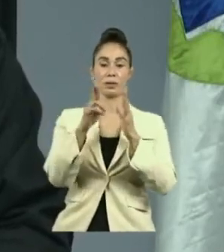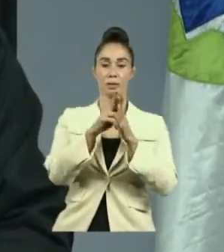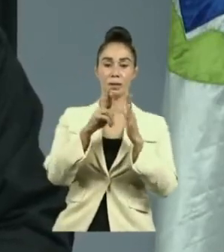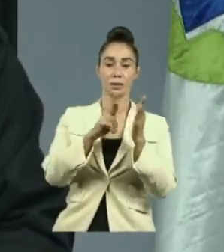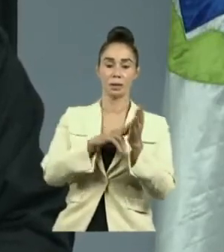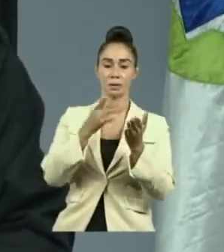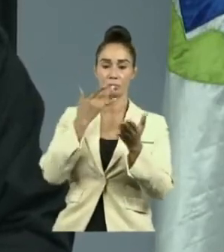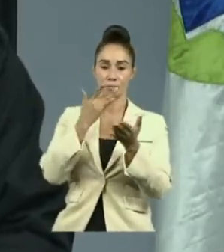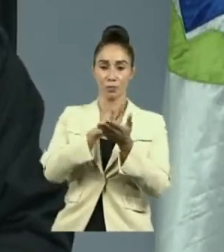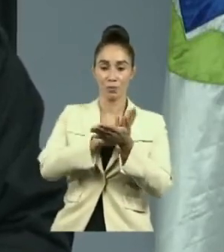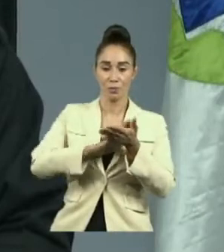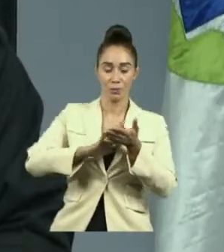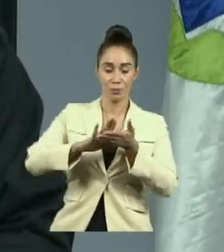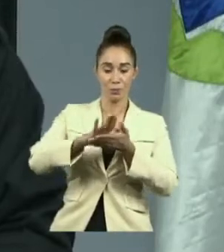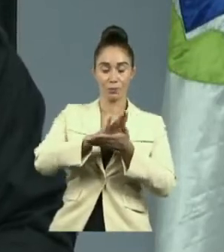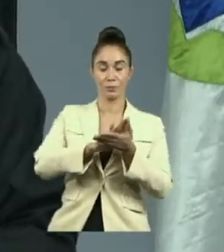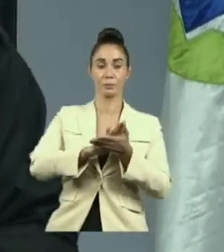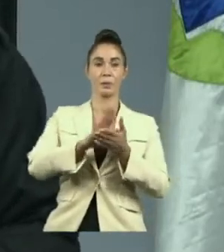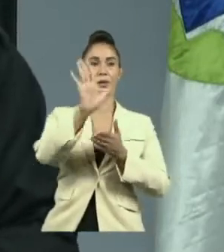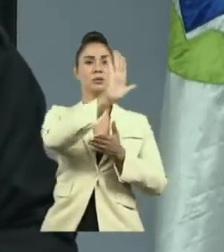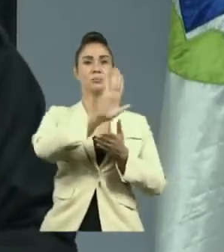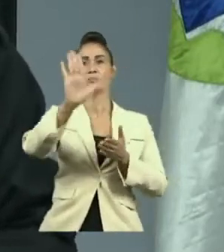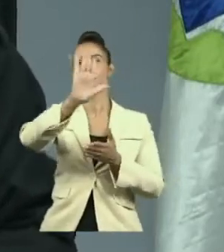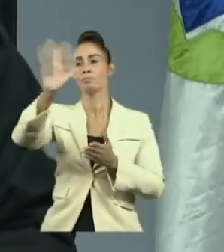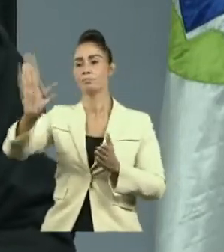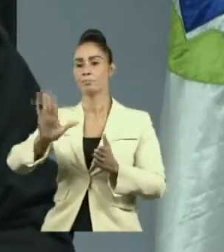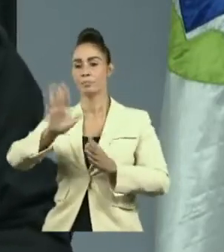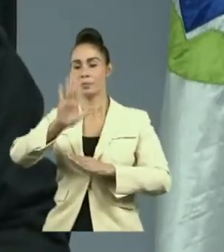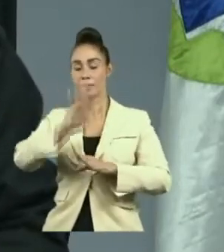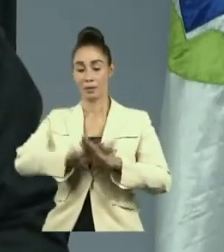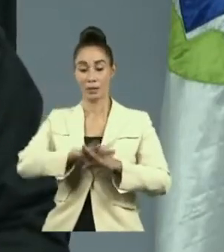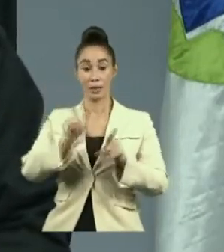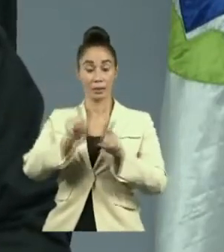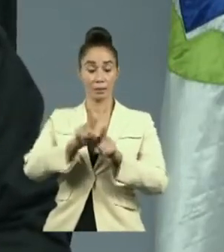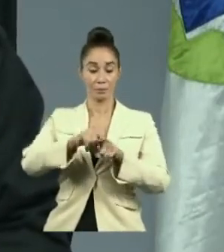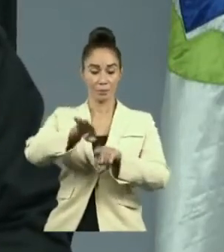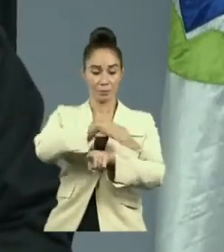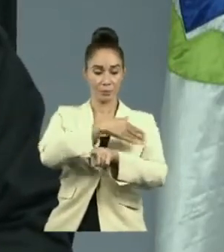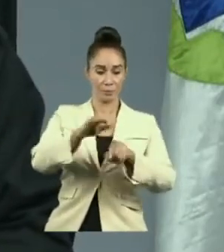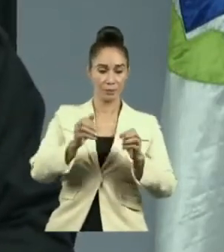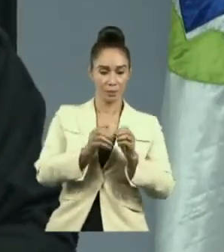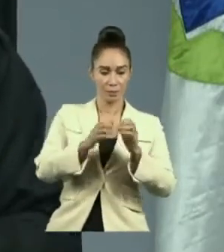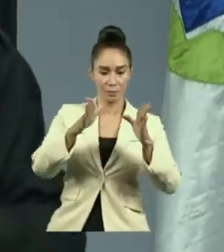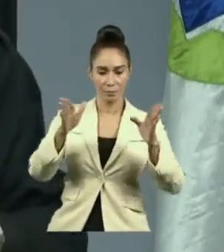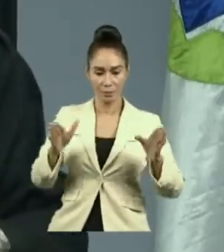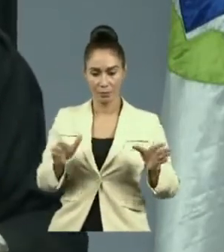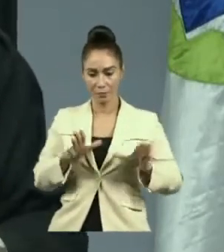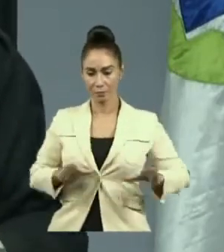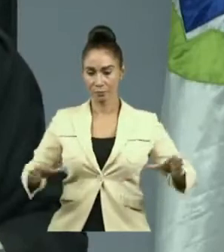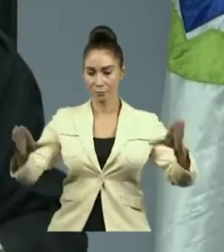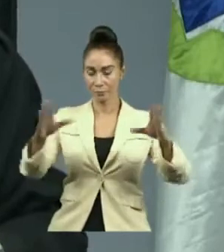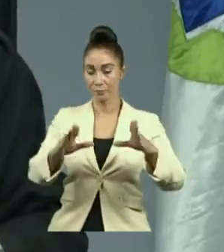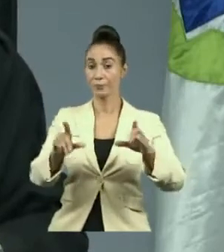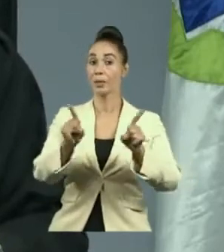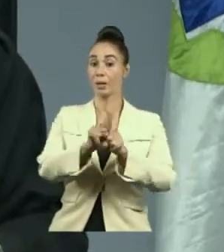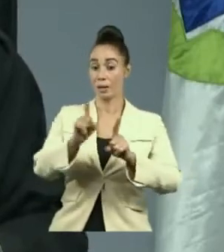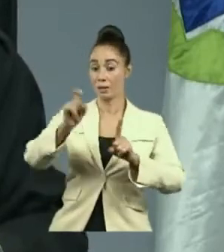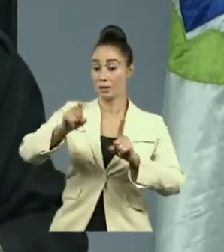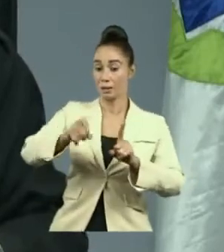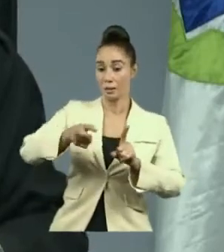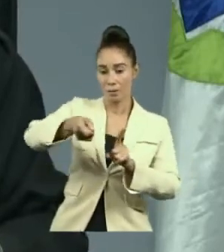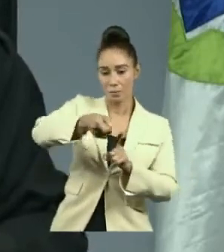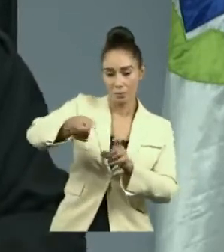dentro del hogar y en el área pública por parte de los ayuntamientos y las